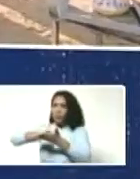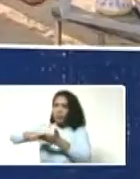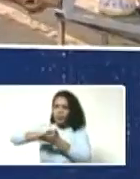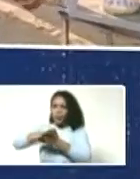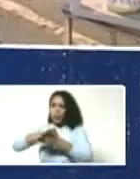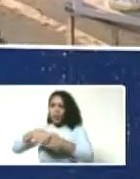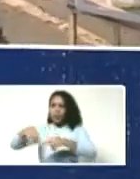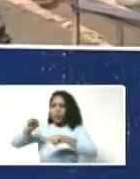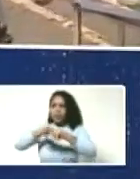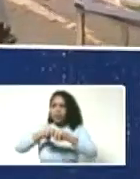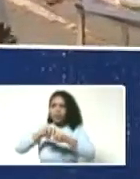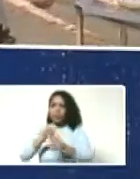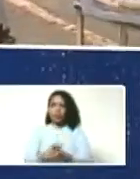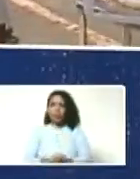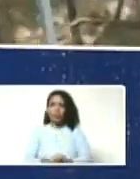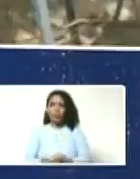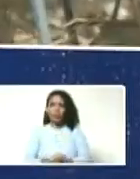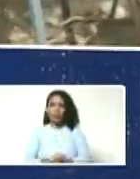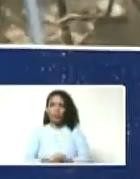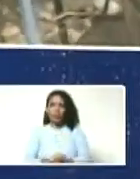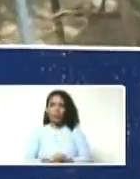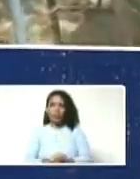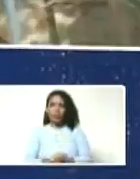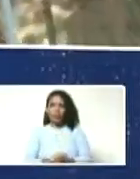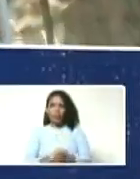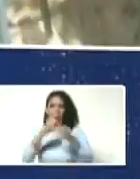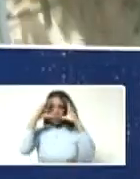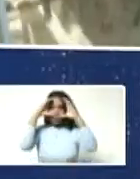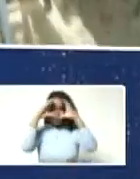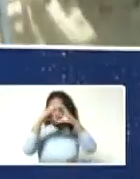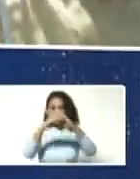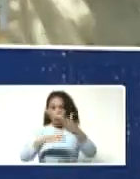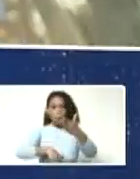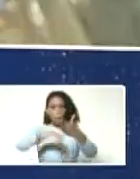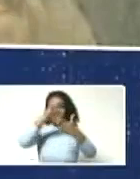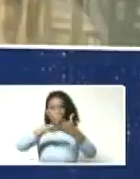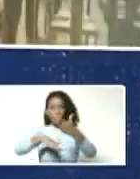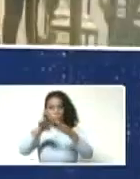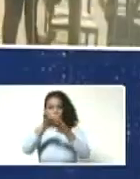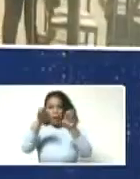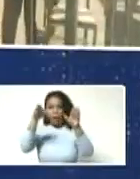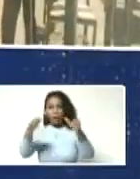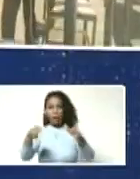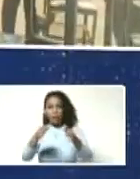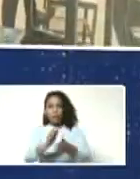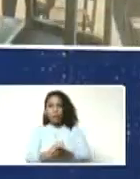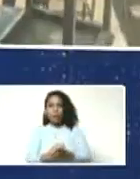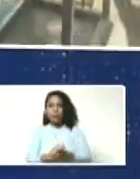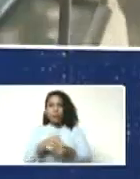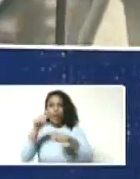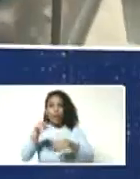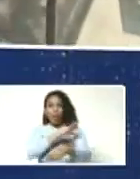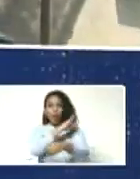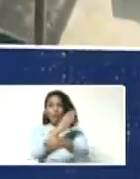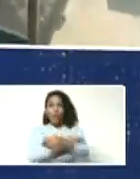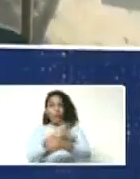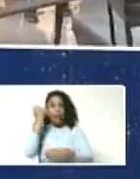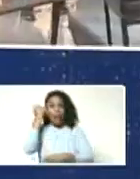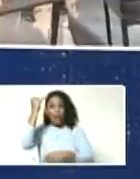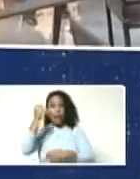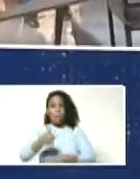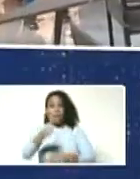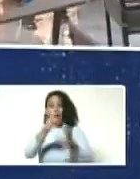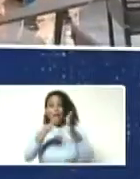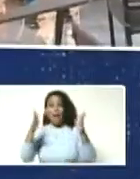pupitre, con qué dedicación está pintando la mesa, Esta es la fuerza creadora más grande que